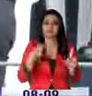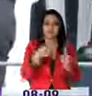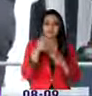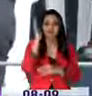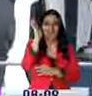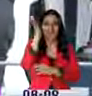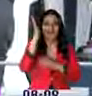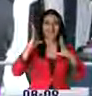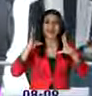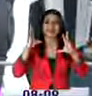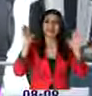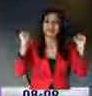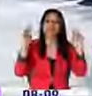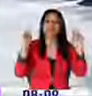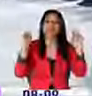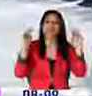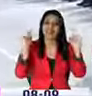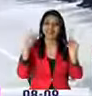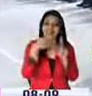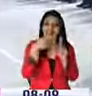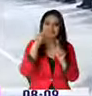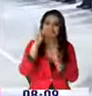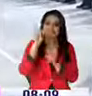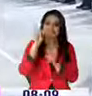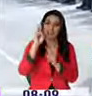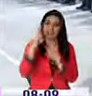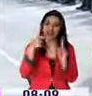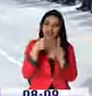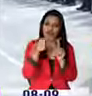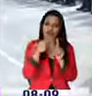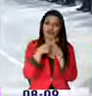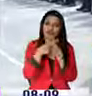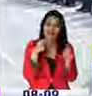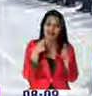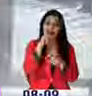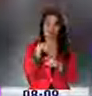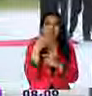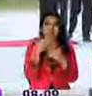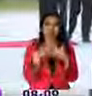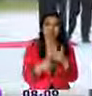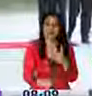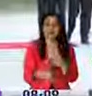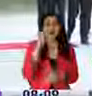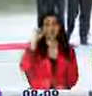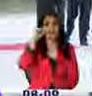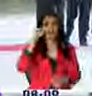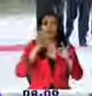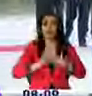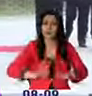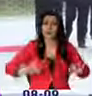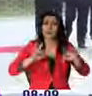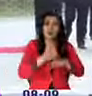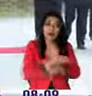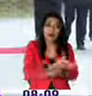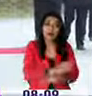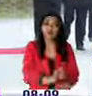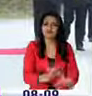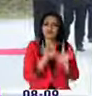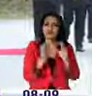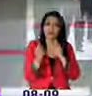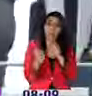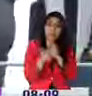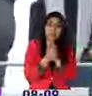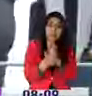el general Lino Proaño, quien ha dirigido a los uniformados desde el 2016, recordó la importancia de la preparación. Hemos